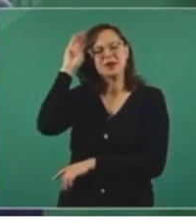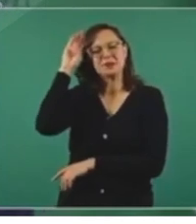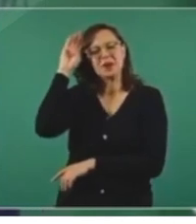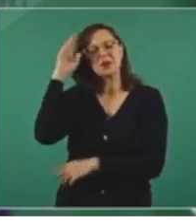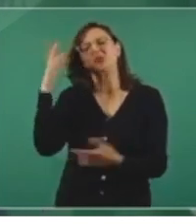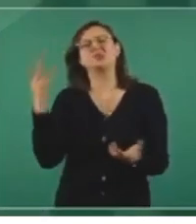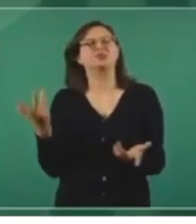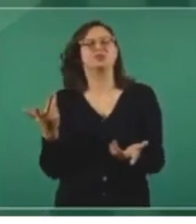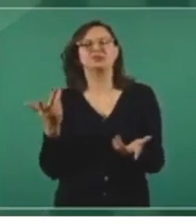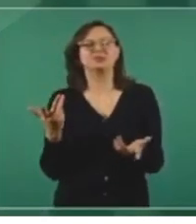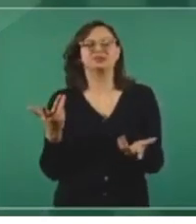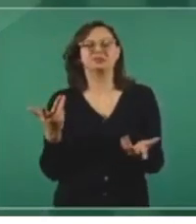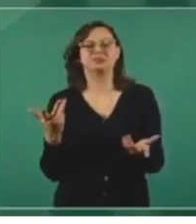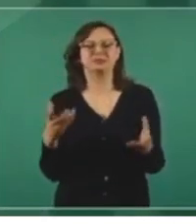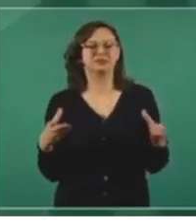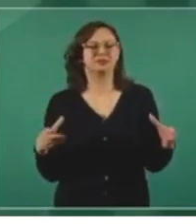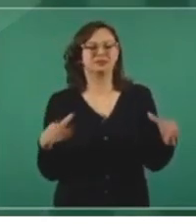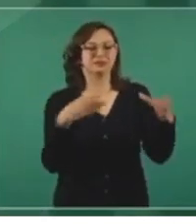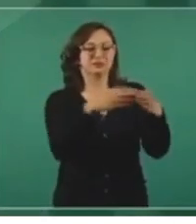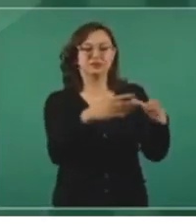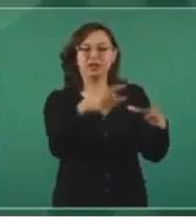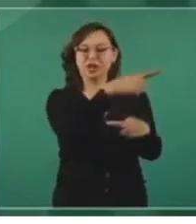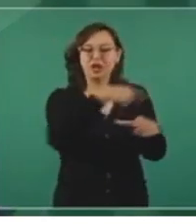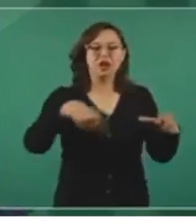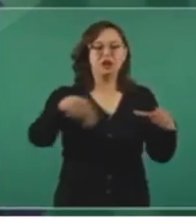sostienen que no debe